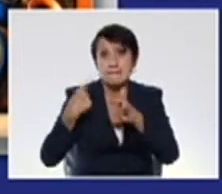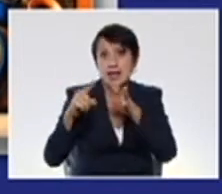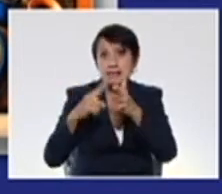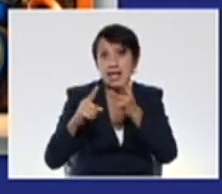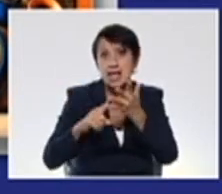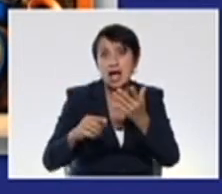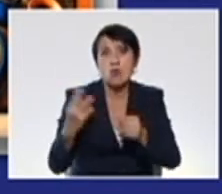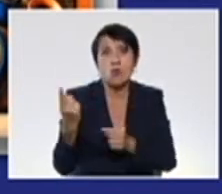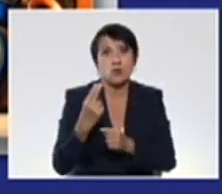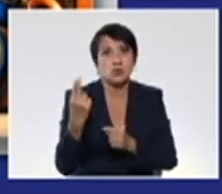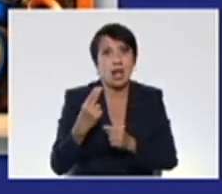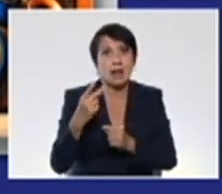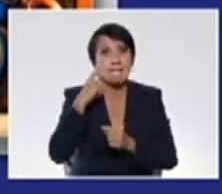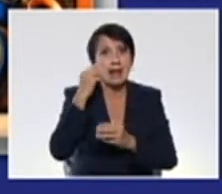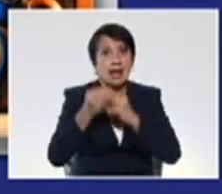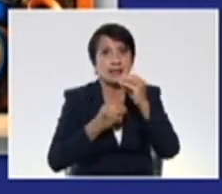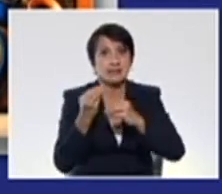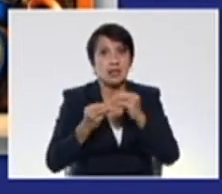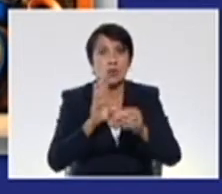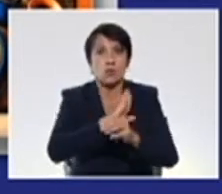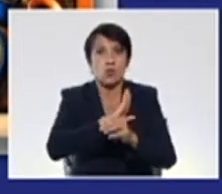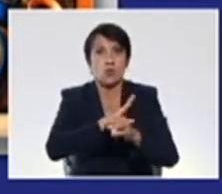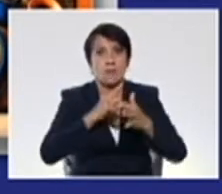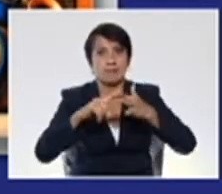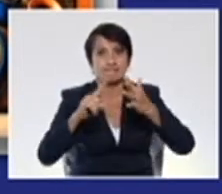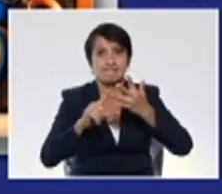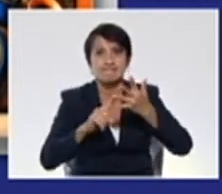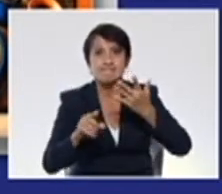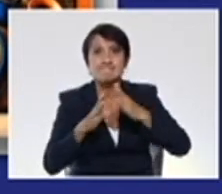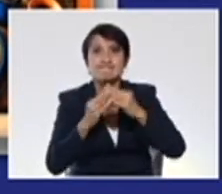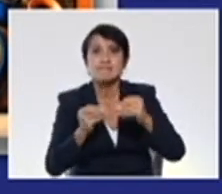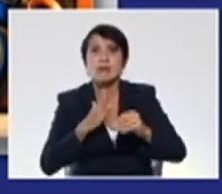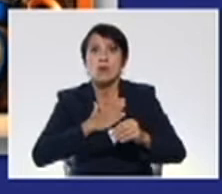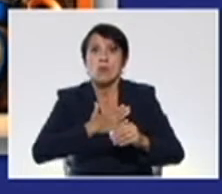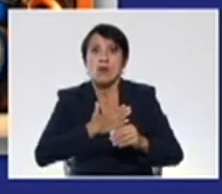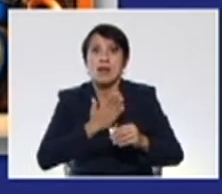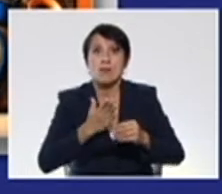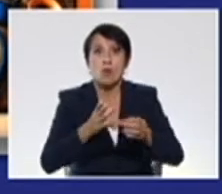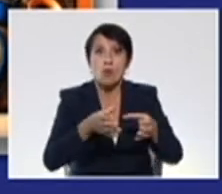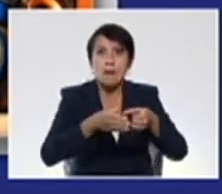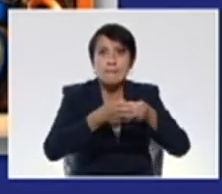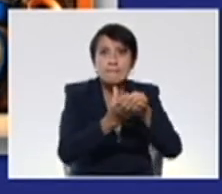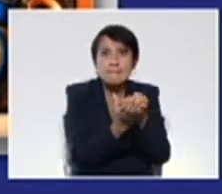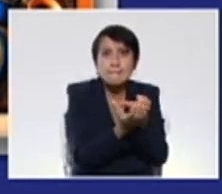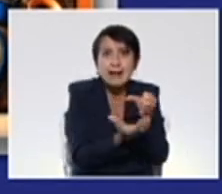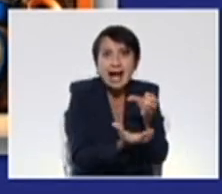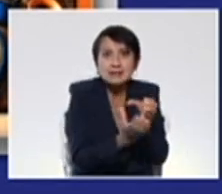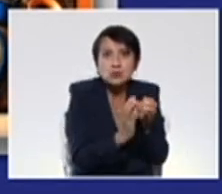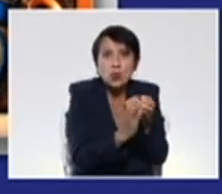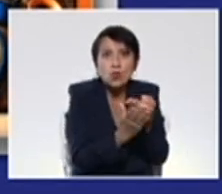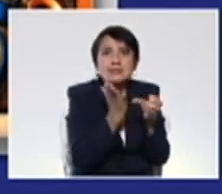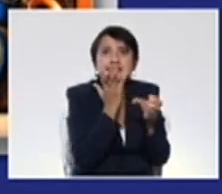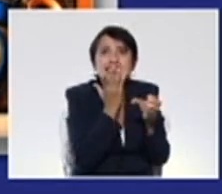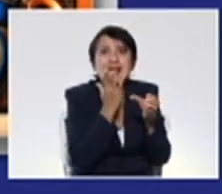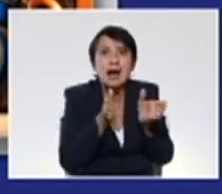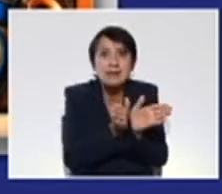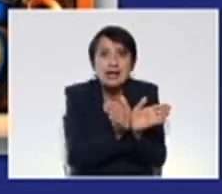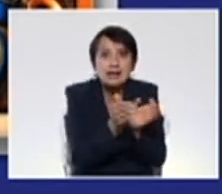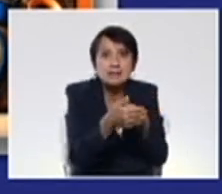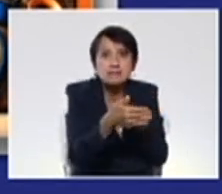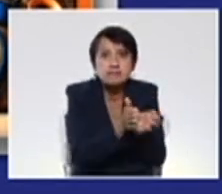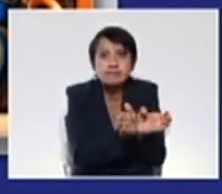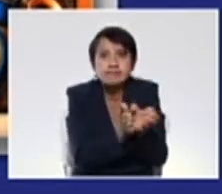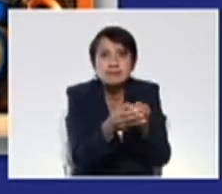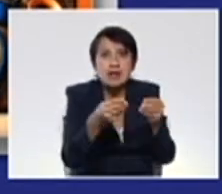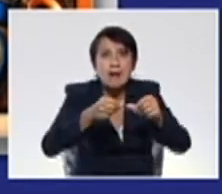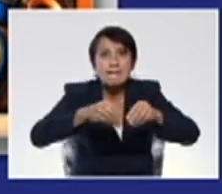que utilizamos para elaborar nuestros materiales. Es decir, podemos hacer vasijas con cerámica, lo podemos hacer